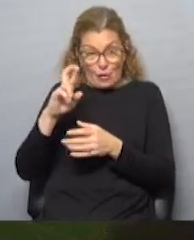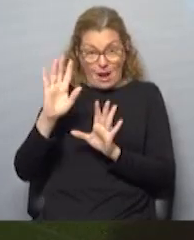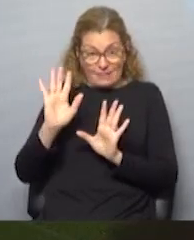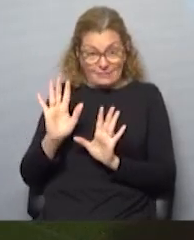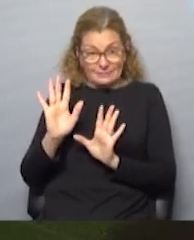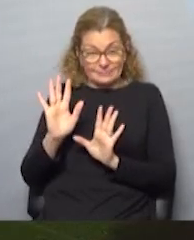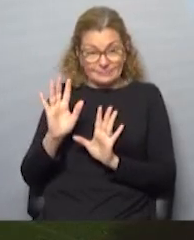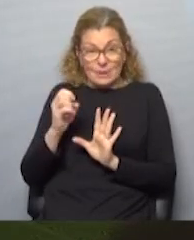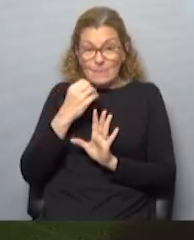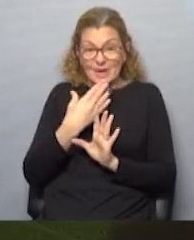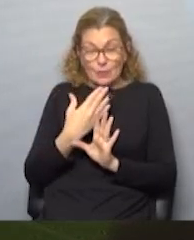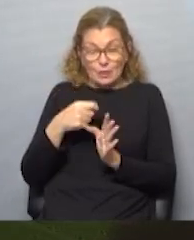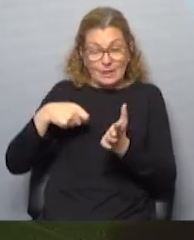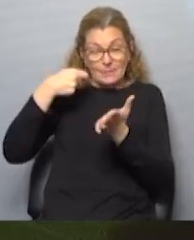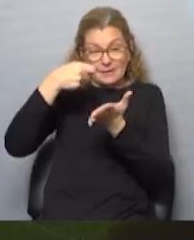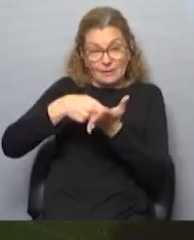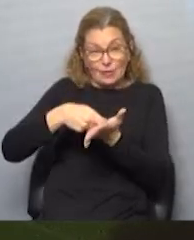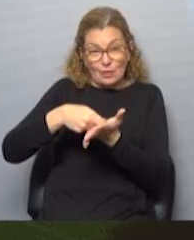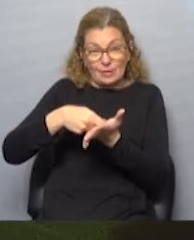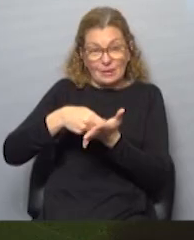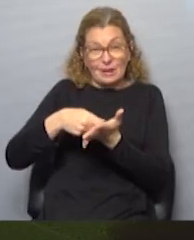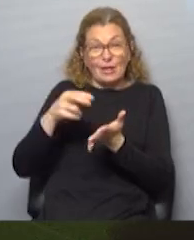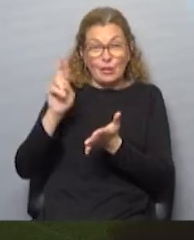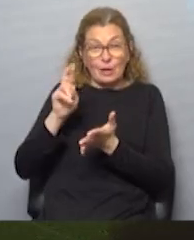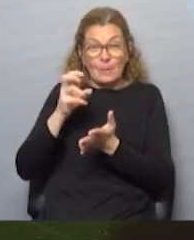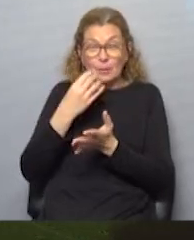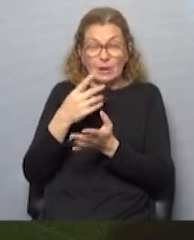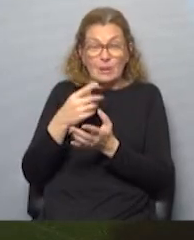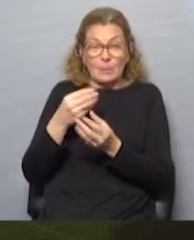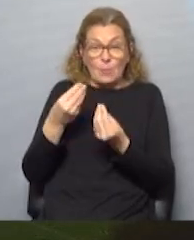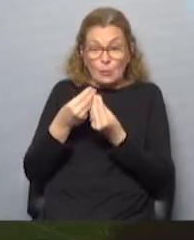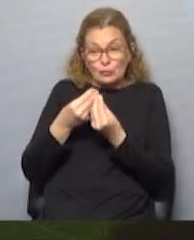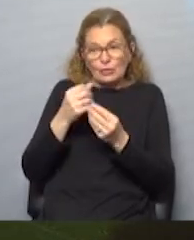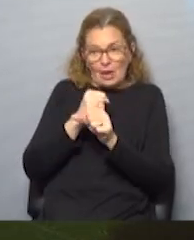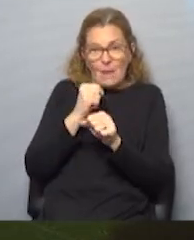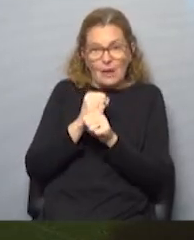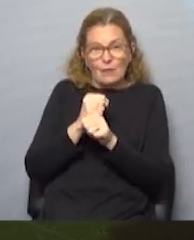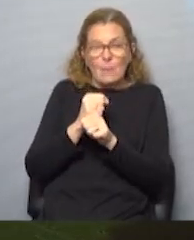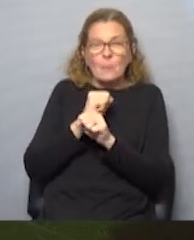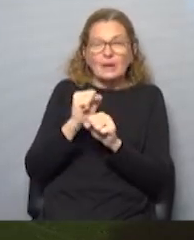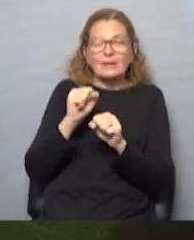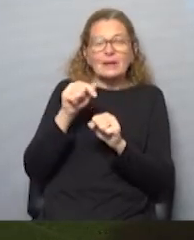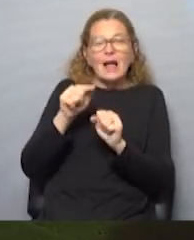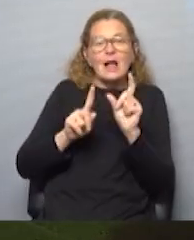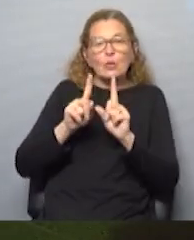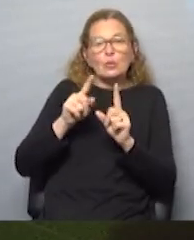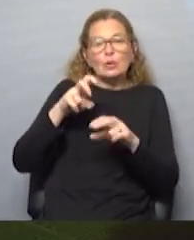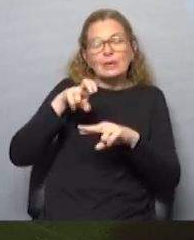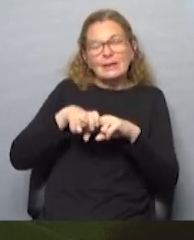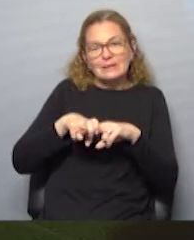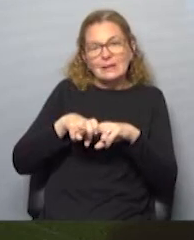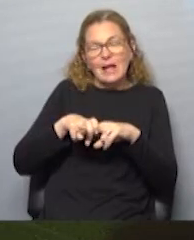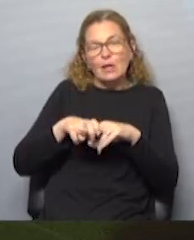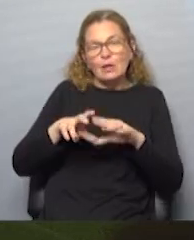mejora en inversión en términos de dólares porque gran parte de nuestra actividad puede ser que hay algunos que sentados en su